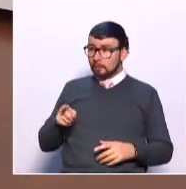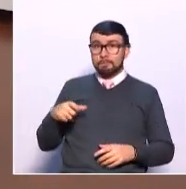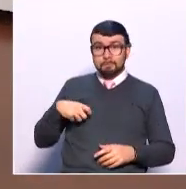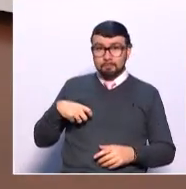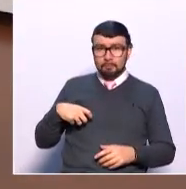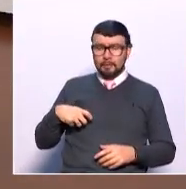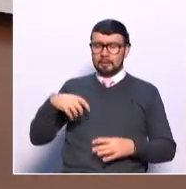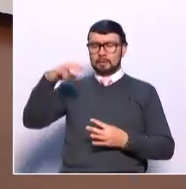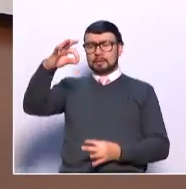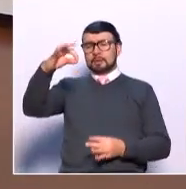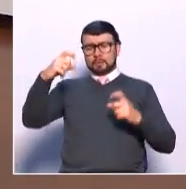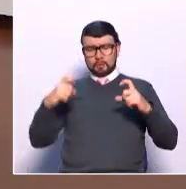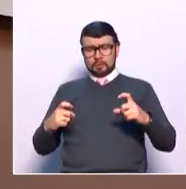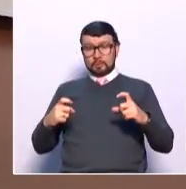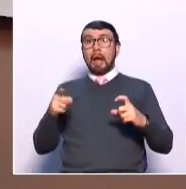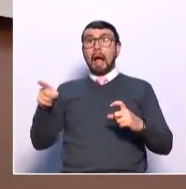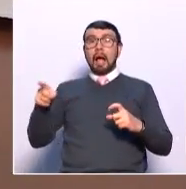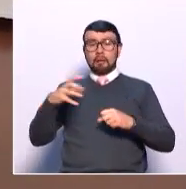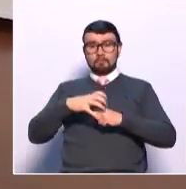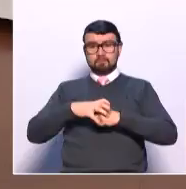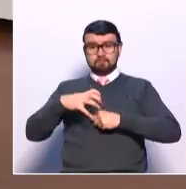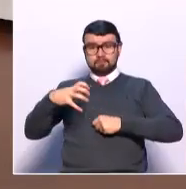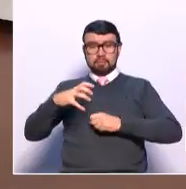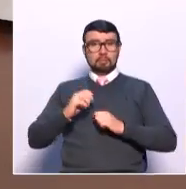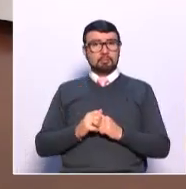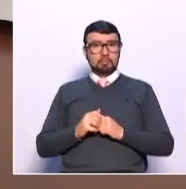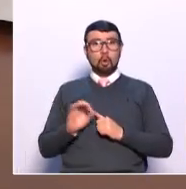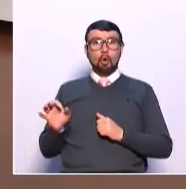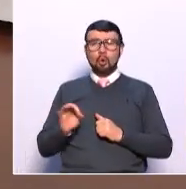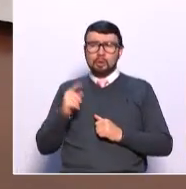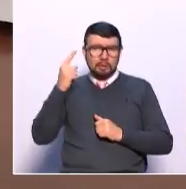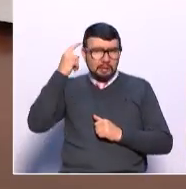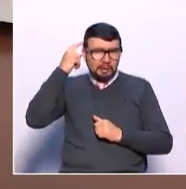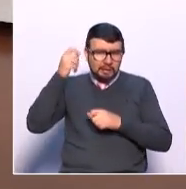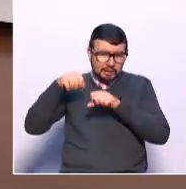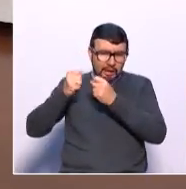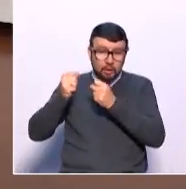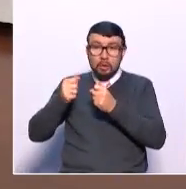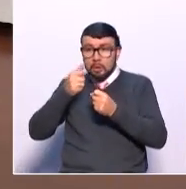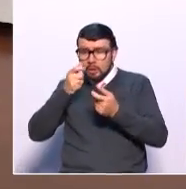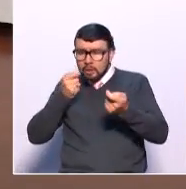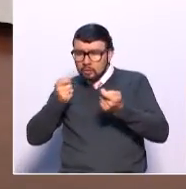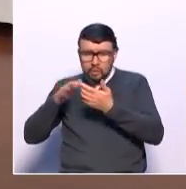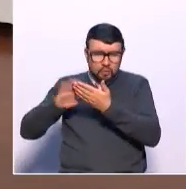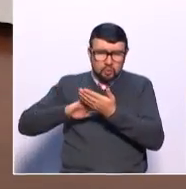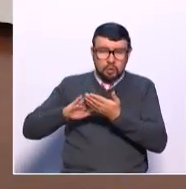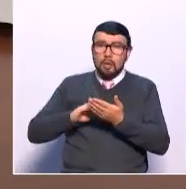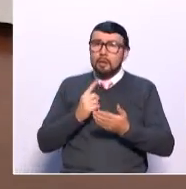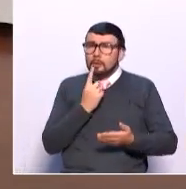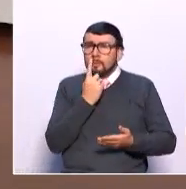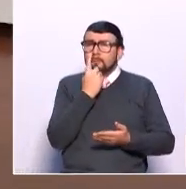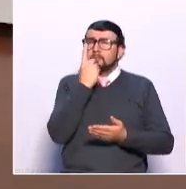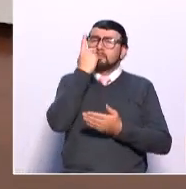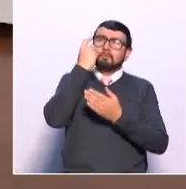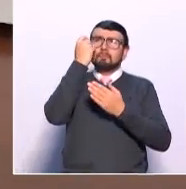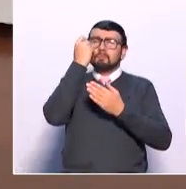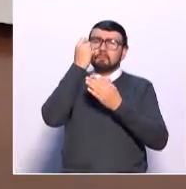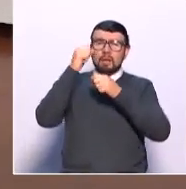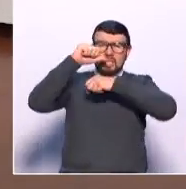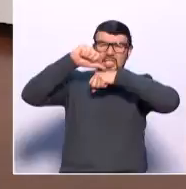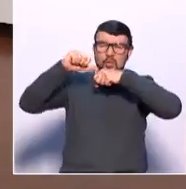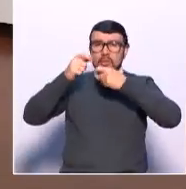dice está haciendo un tumor está haciendo una lesión ahí y hay que tratarla y en tormenta por la nariz hacer la cirugía y lo que sea